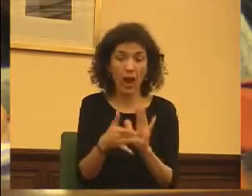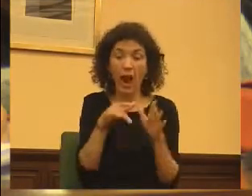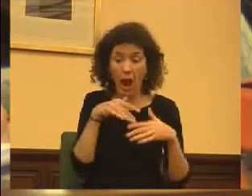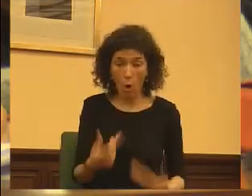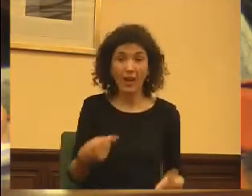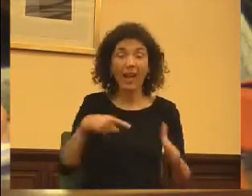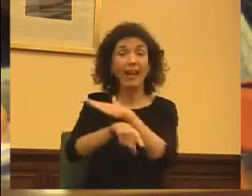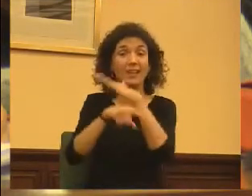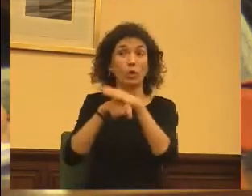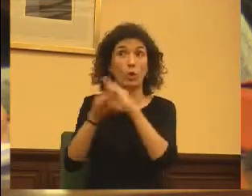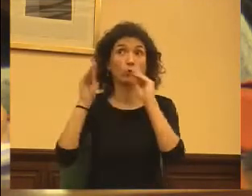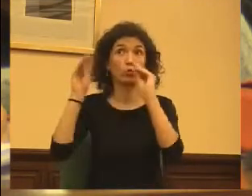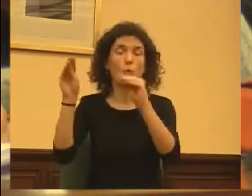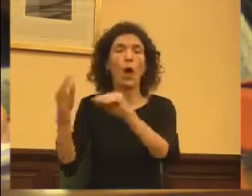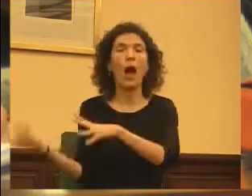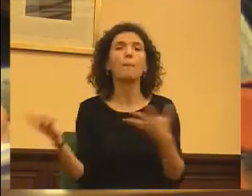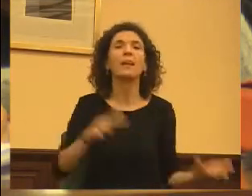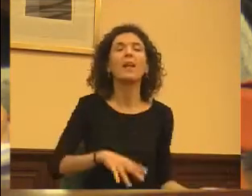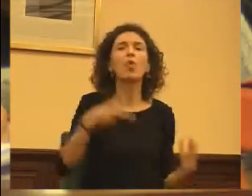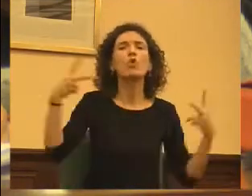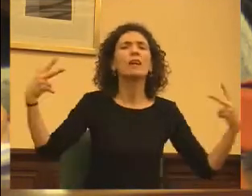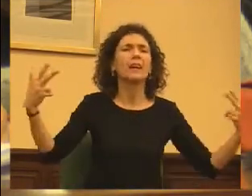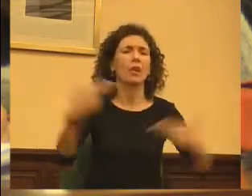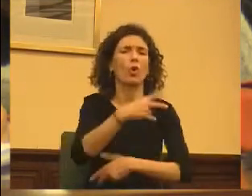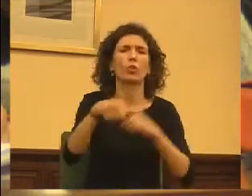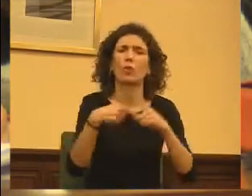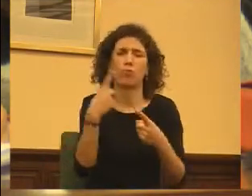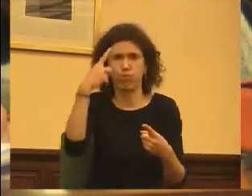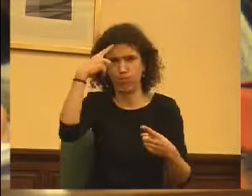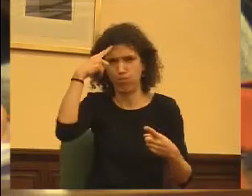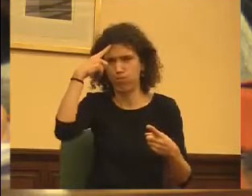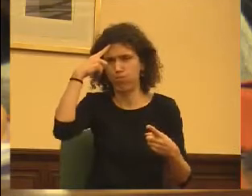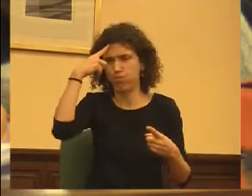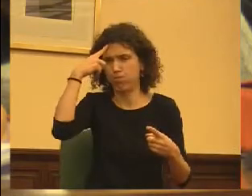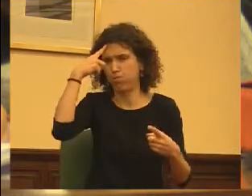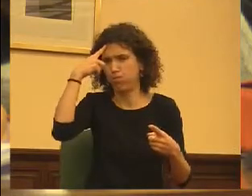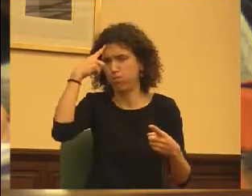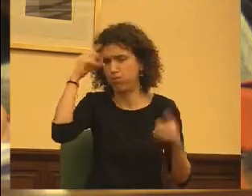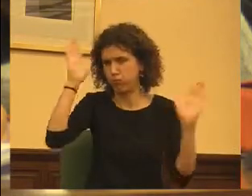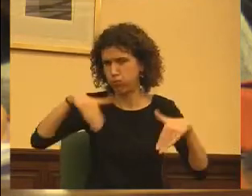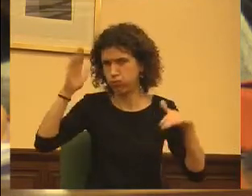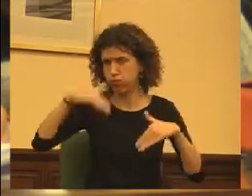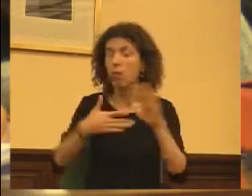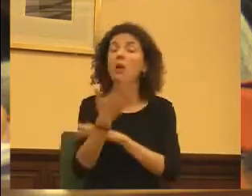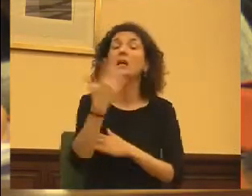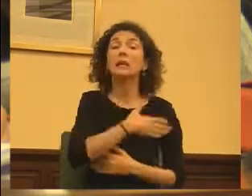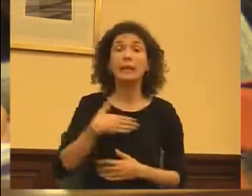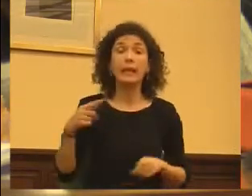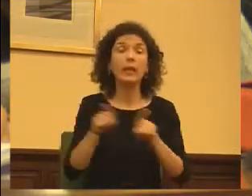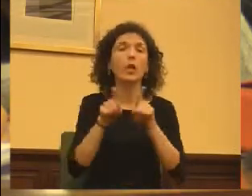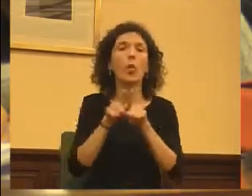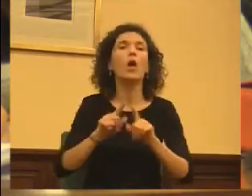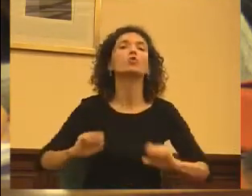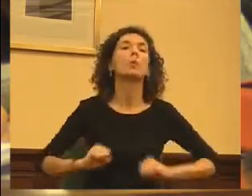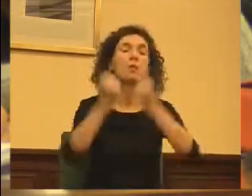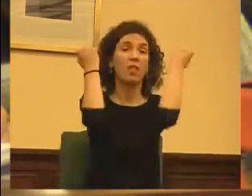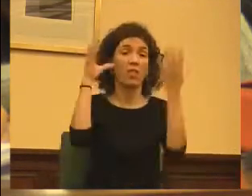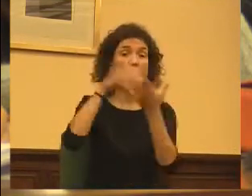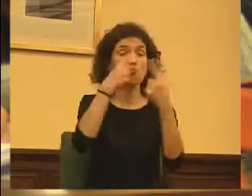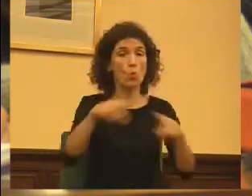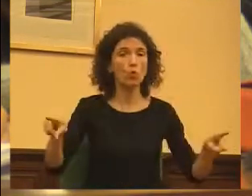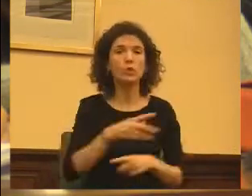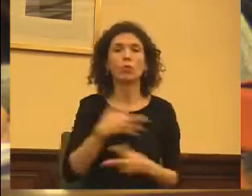cuyos actuales gestores están aplicando recortes irracionales que parecen querer acabar con la supervivencia de